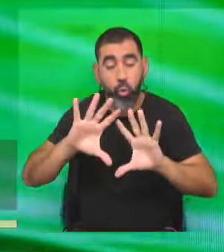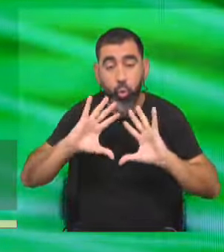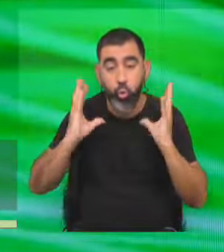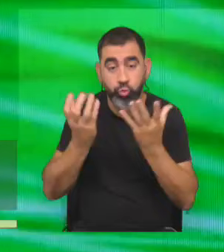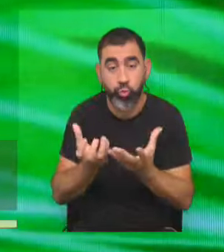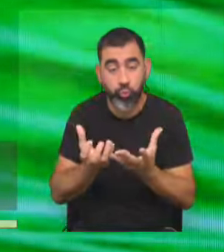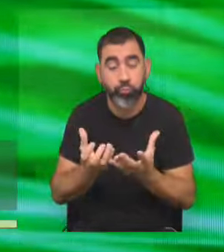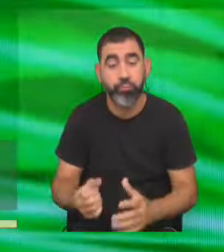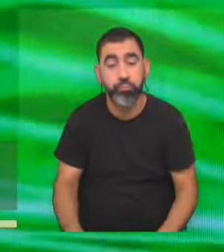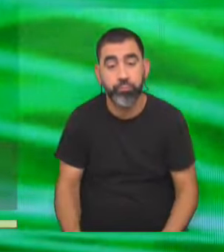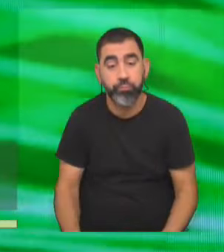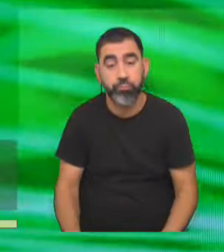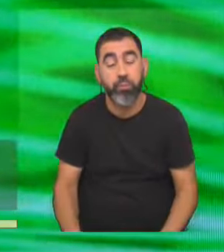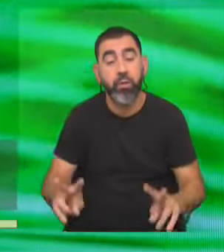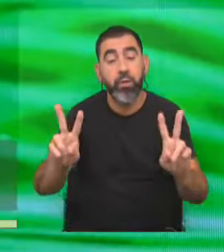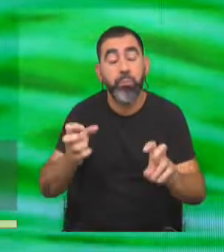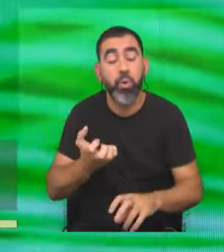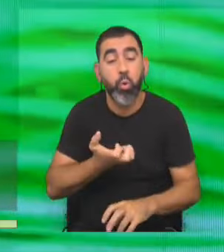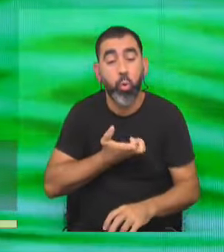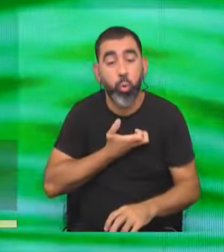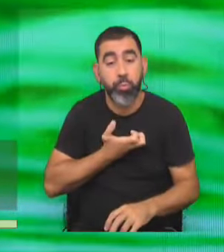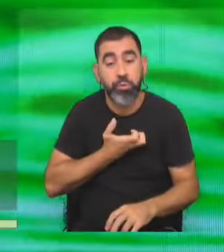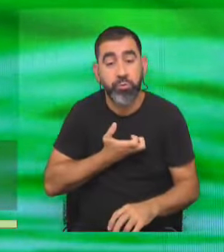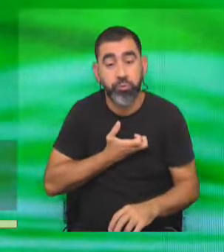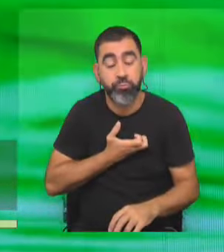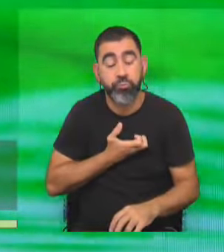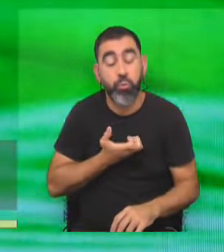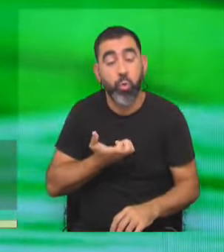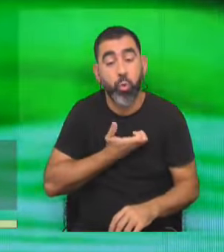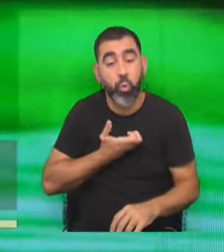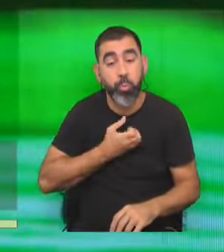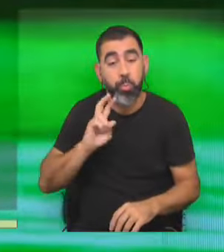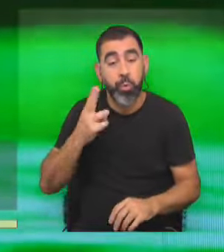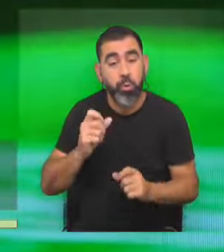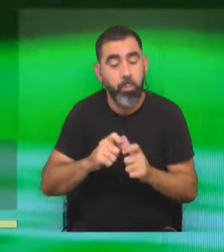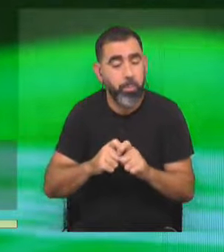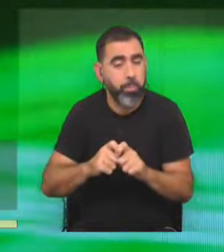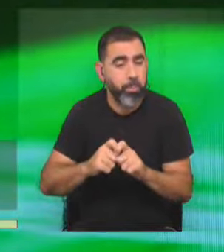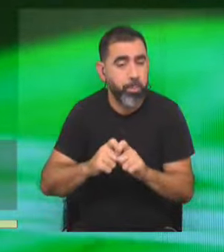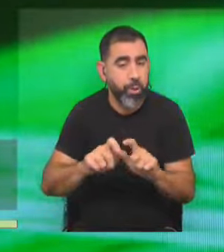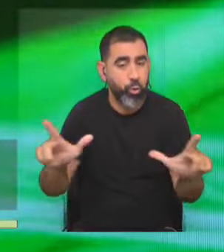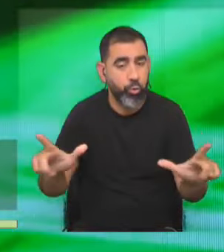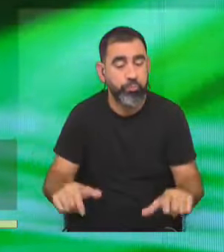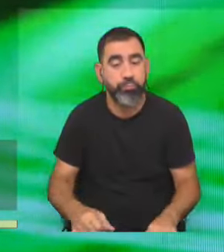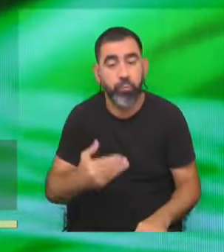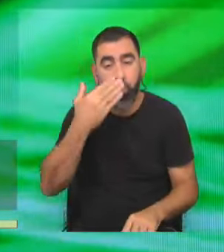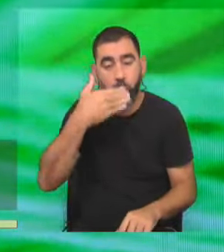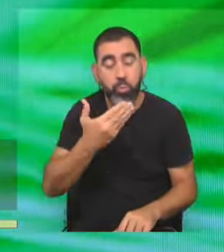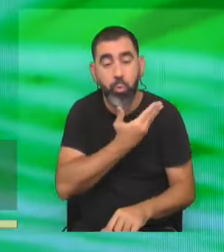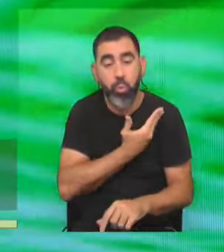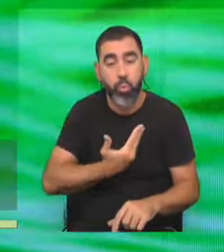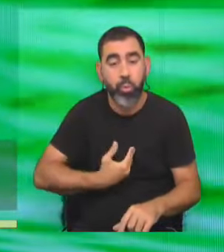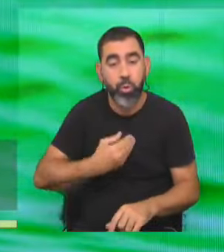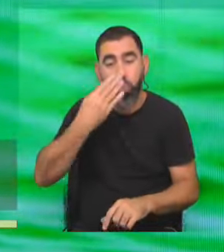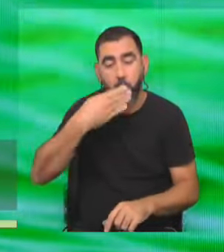eh la tasa de homicidio nosotros vemos que la tasa homicidio en Uruguay se ha incrementado en el último periodo de gobierno los